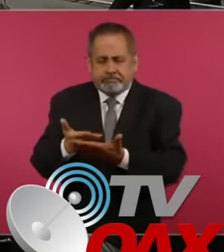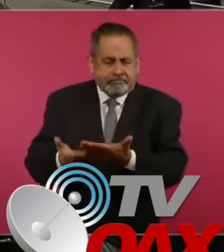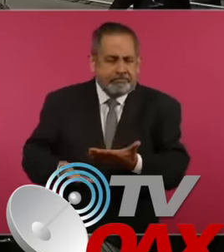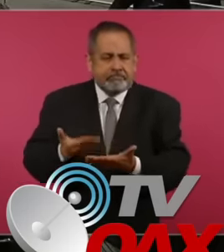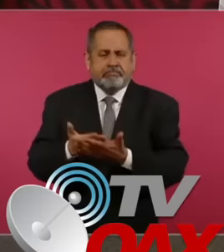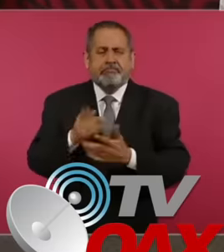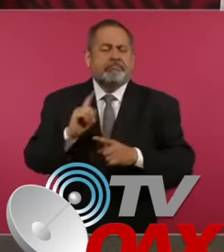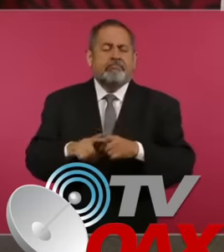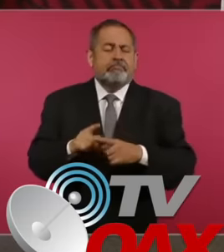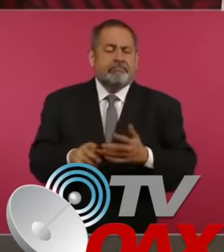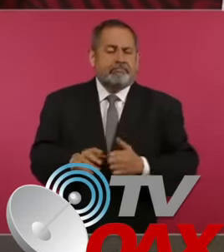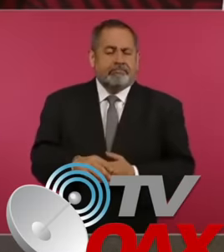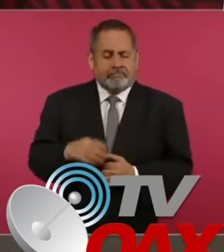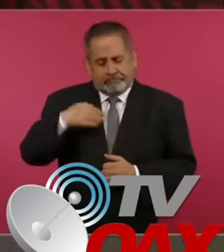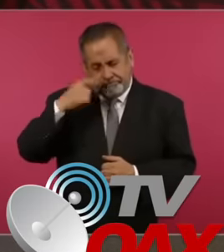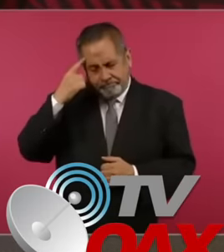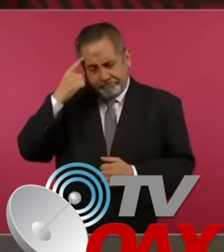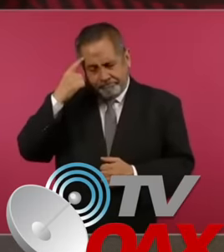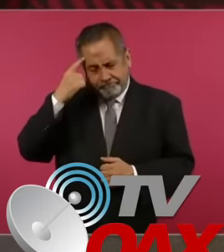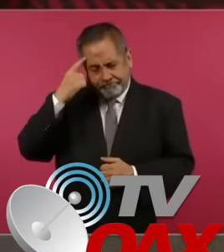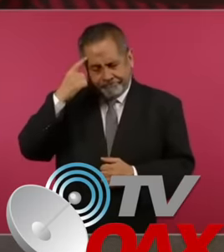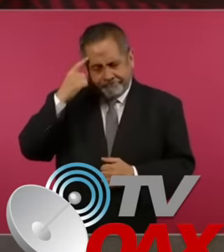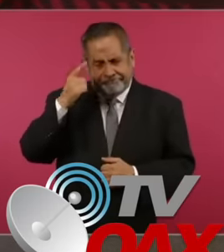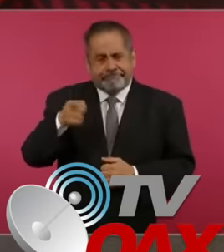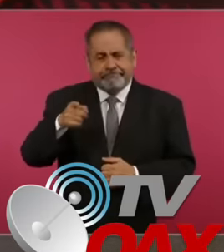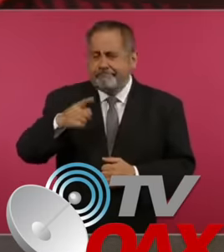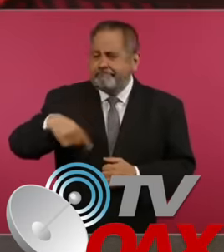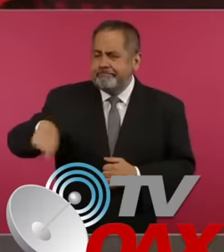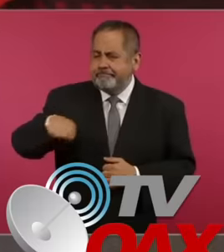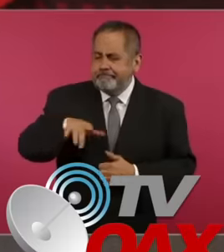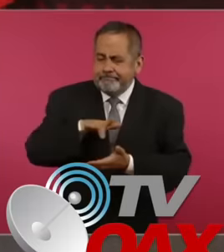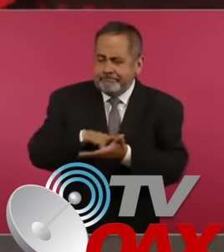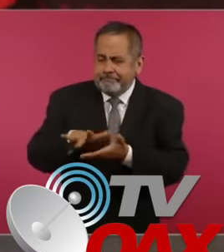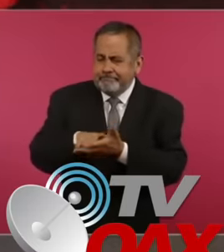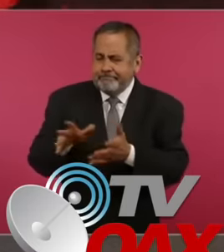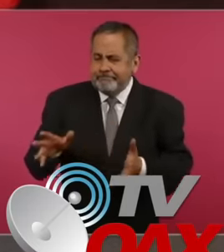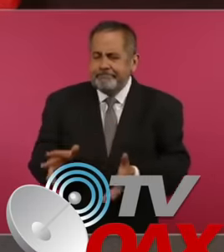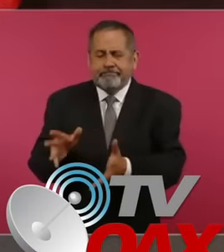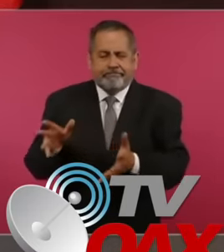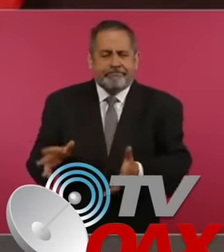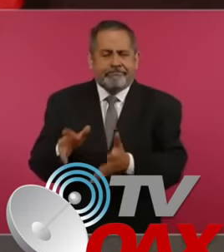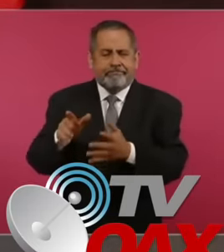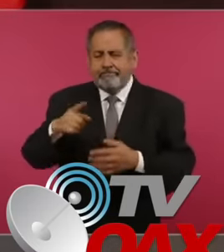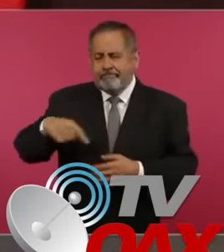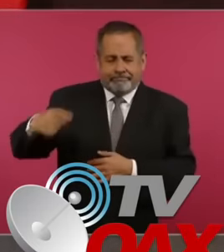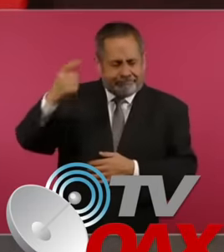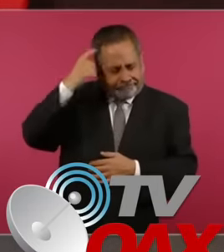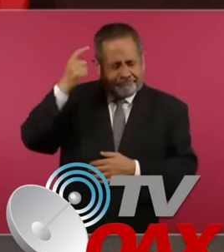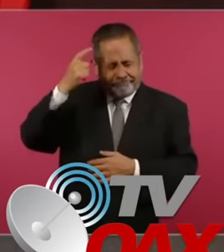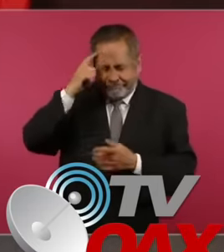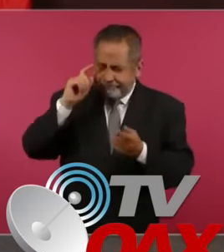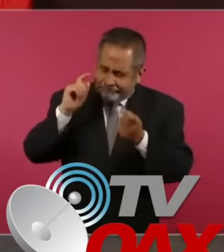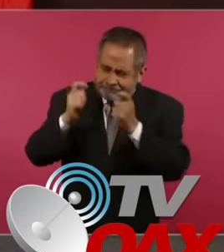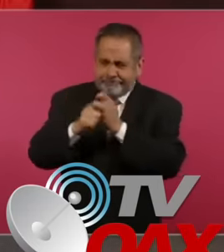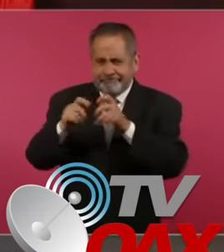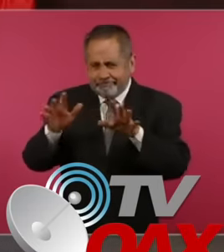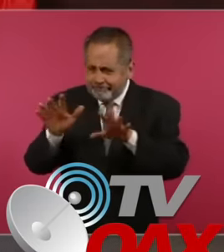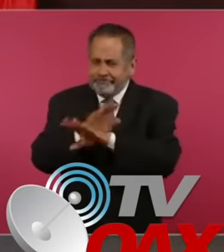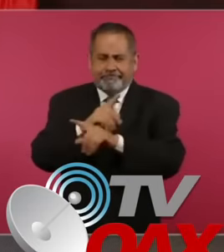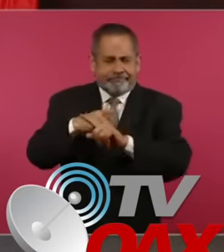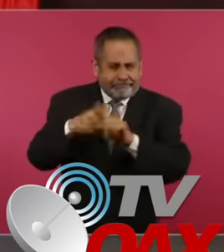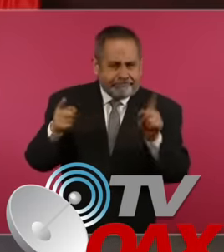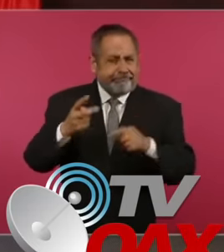la necesidad de impulsar la creación de una nueva corriente de pensamiento.